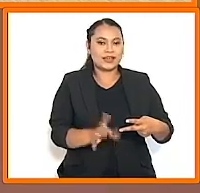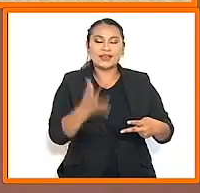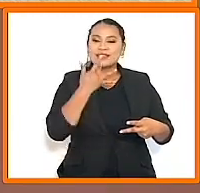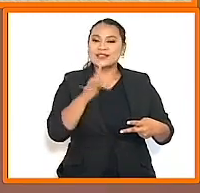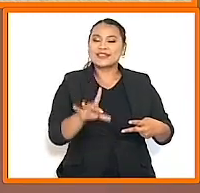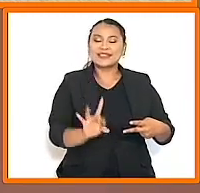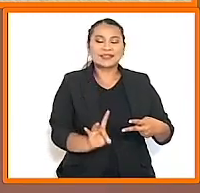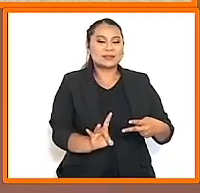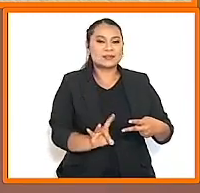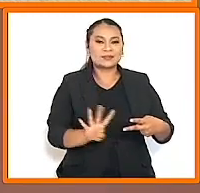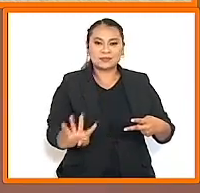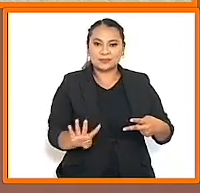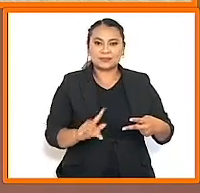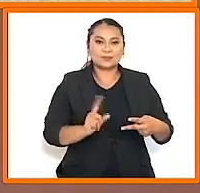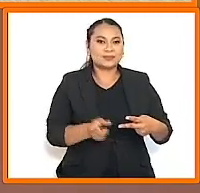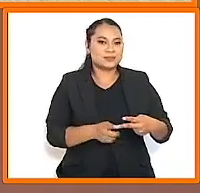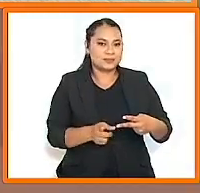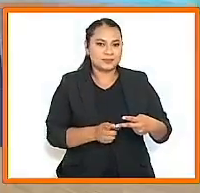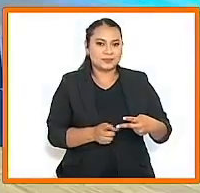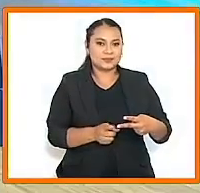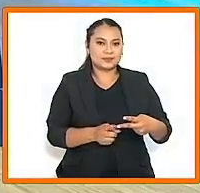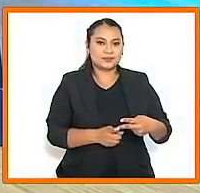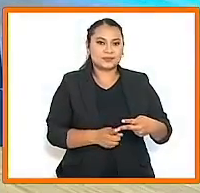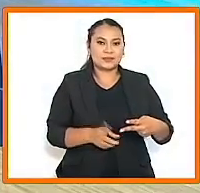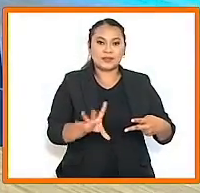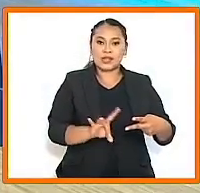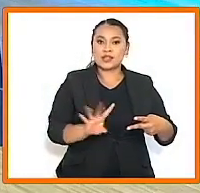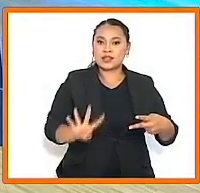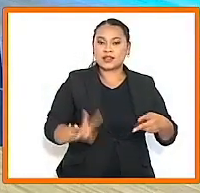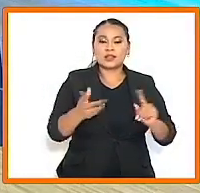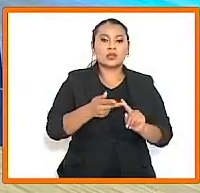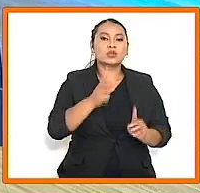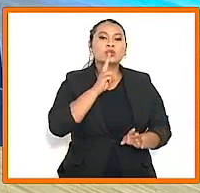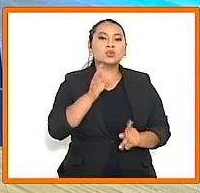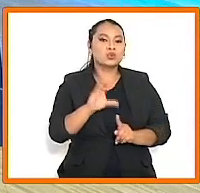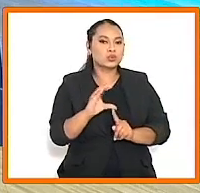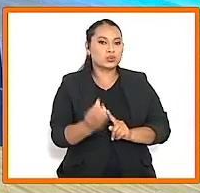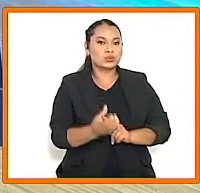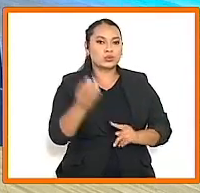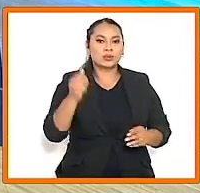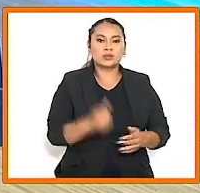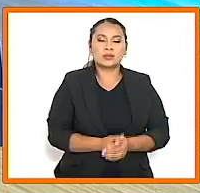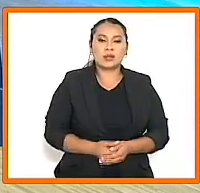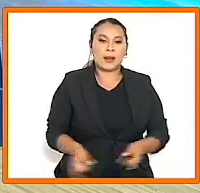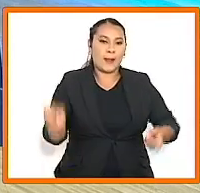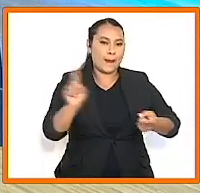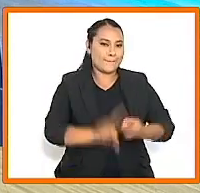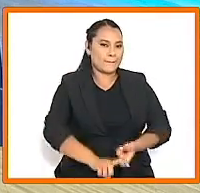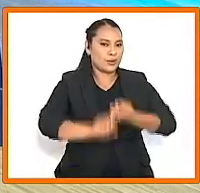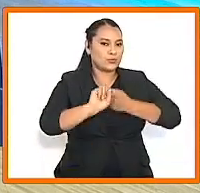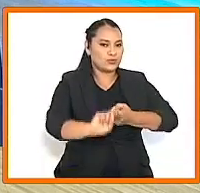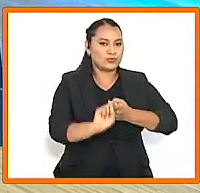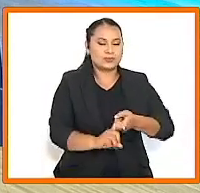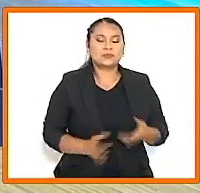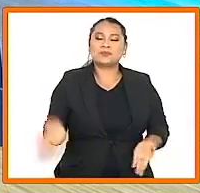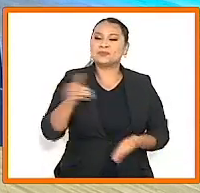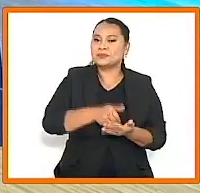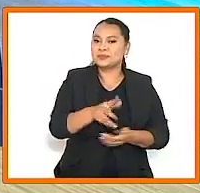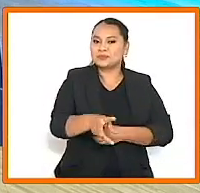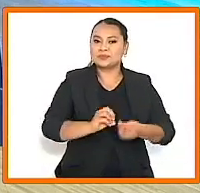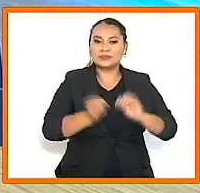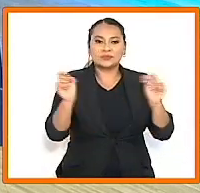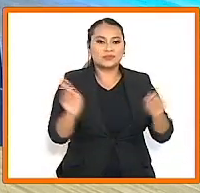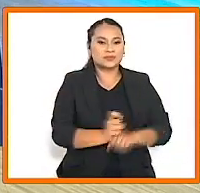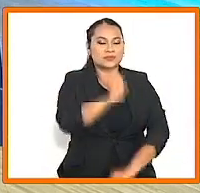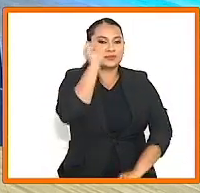Suerte. 4, segundo número ganador es el 84 con su catrachada compa. Con gusto repito, tus dos números favorecidos